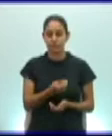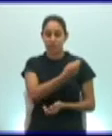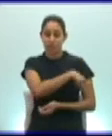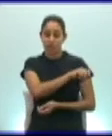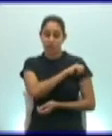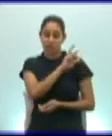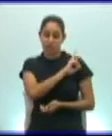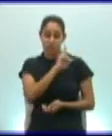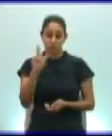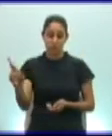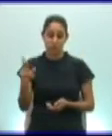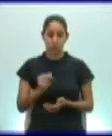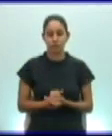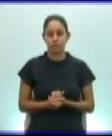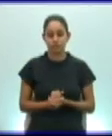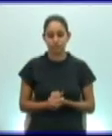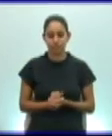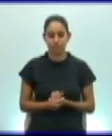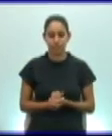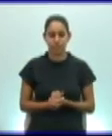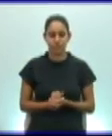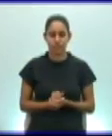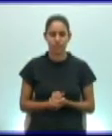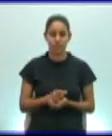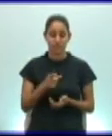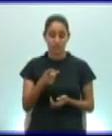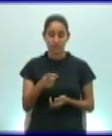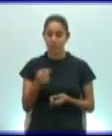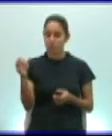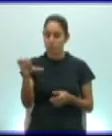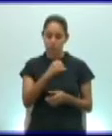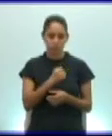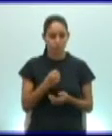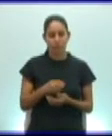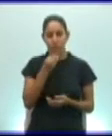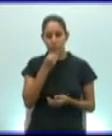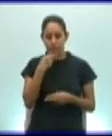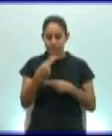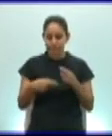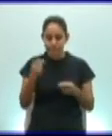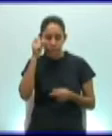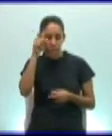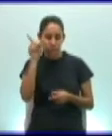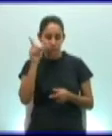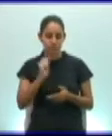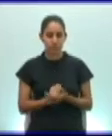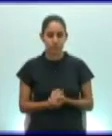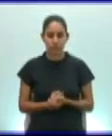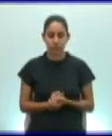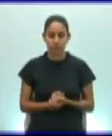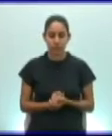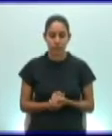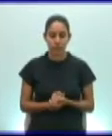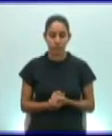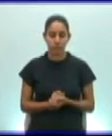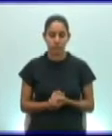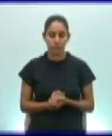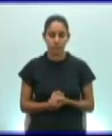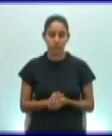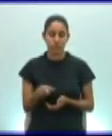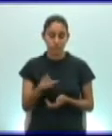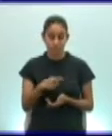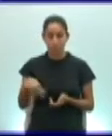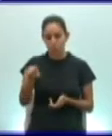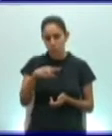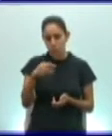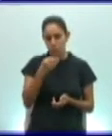pueden utilizar cuando trabajen toda la idea de ello. Por lo tanto, en todo este sentido, ustedes